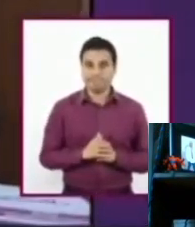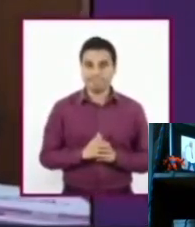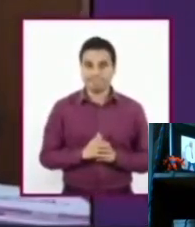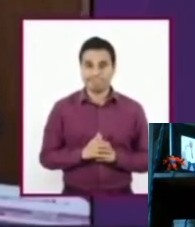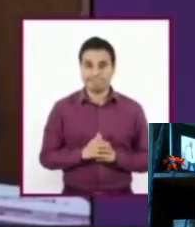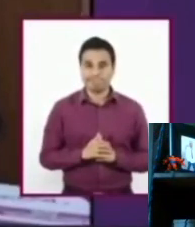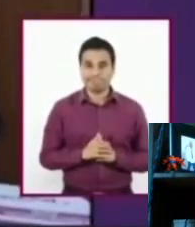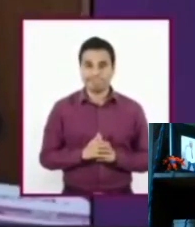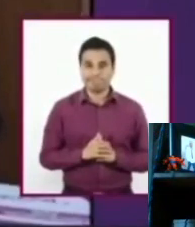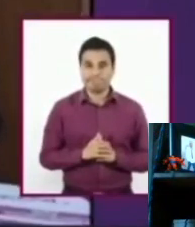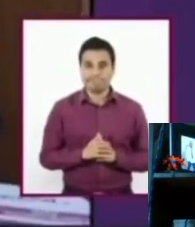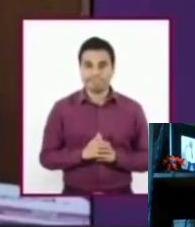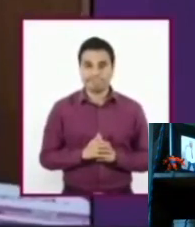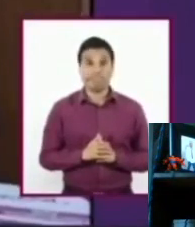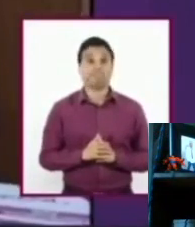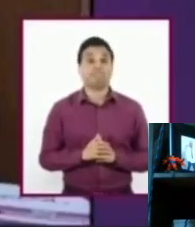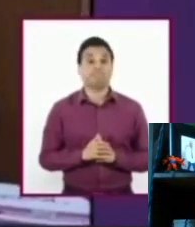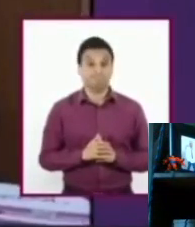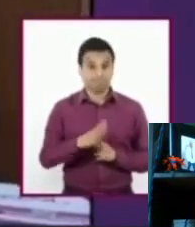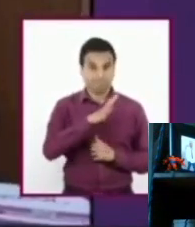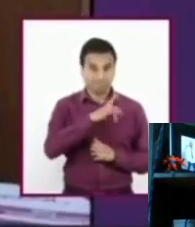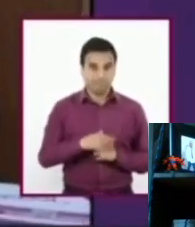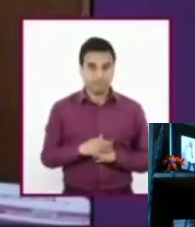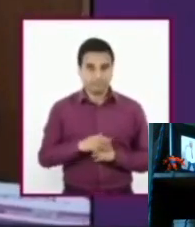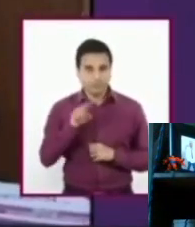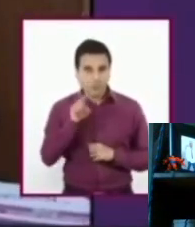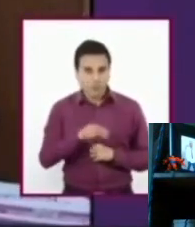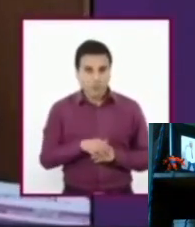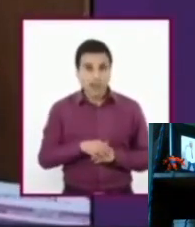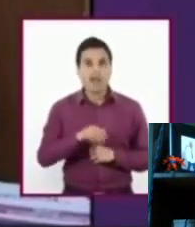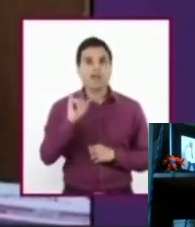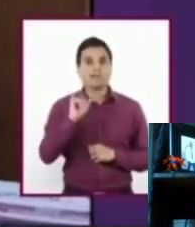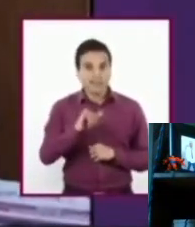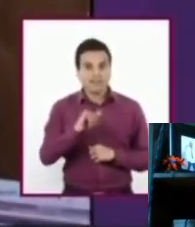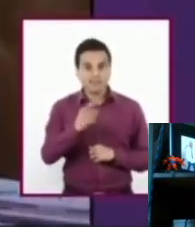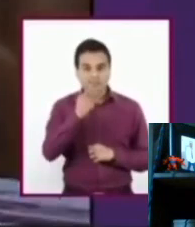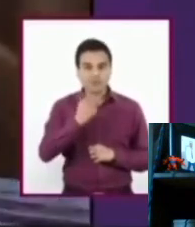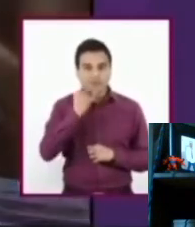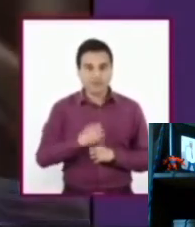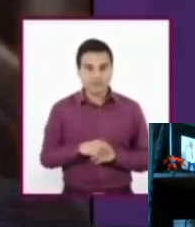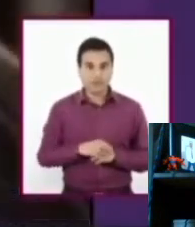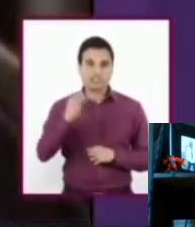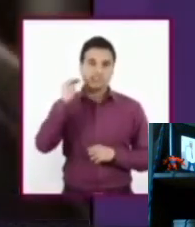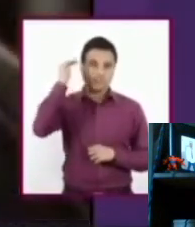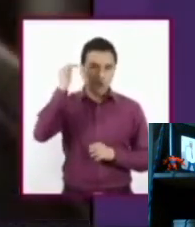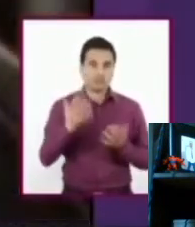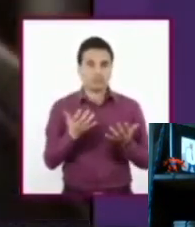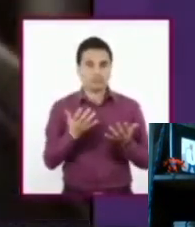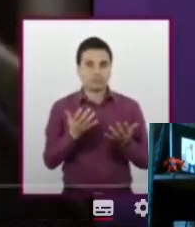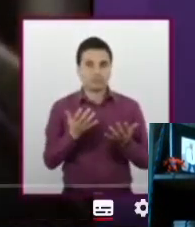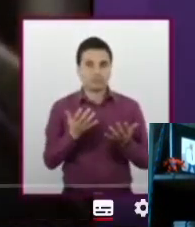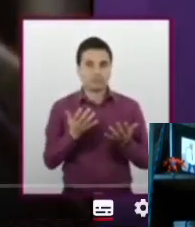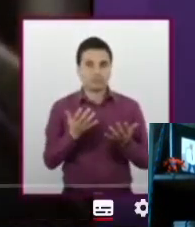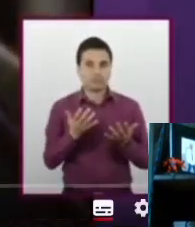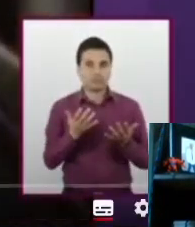no o blog that's pedro infante listo en fin